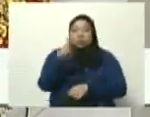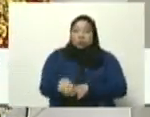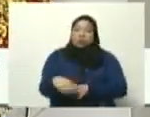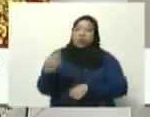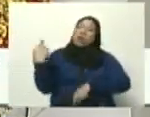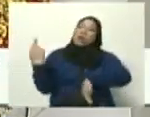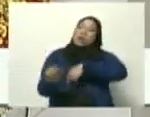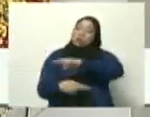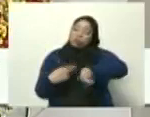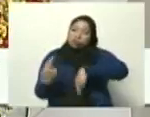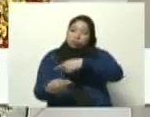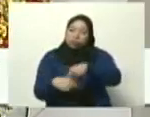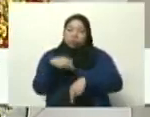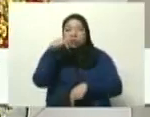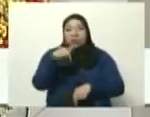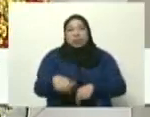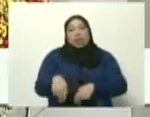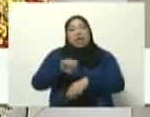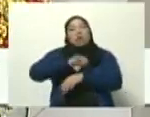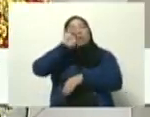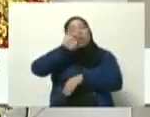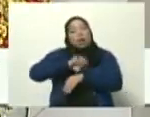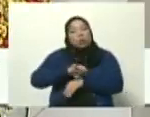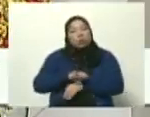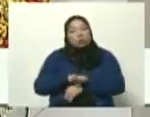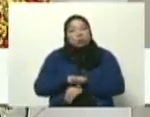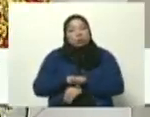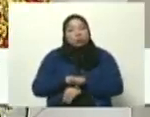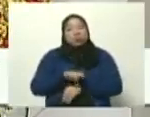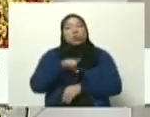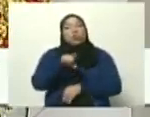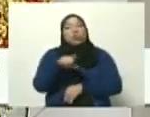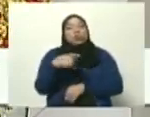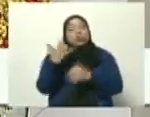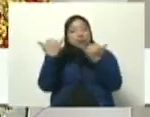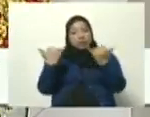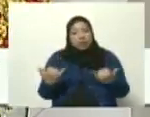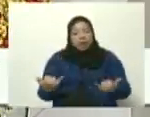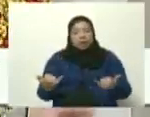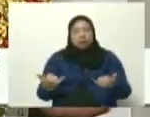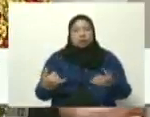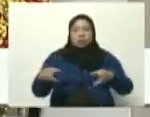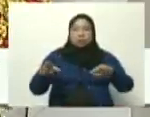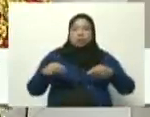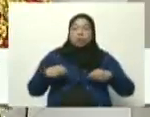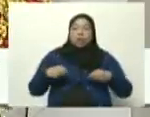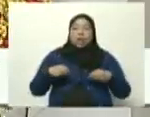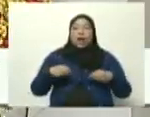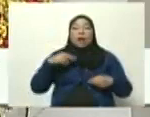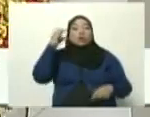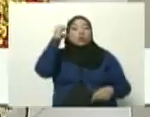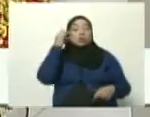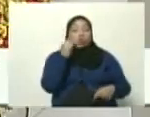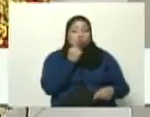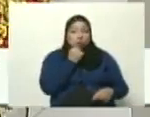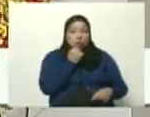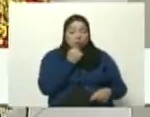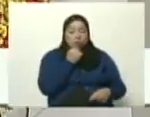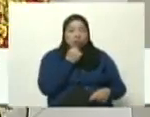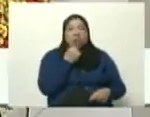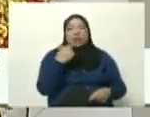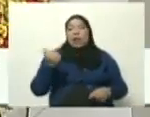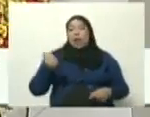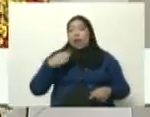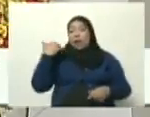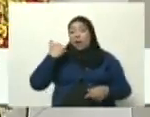la revolución de Quito. Manuela ha sido ya reconocida por Antonio José de Sucre, por el general